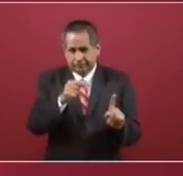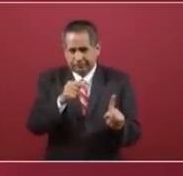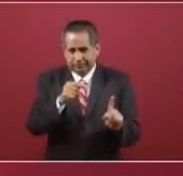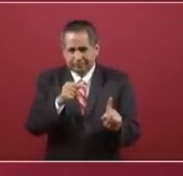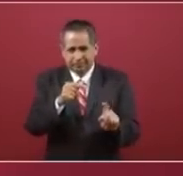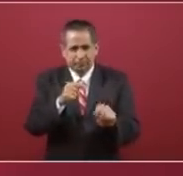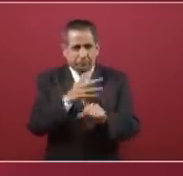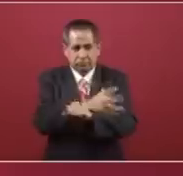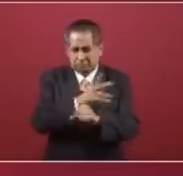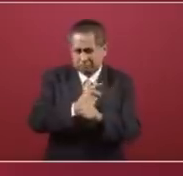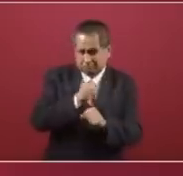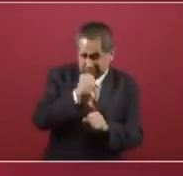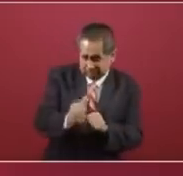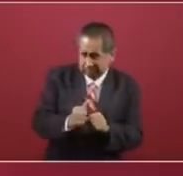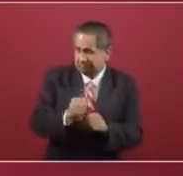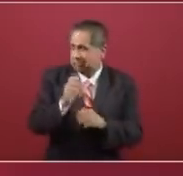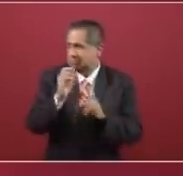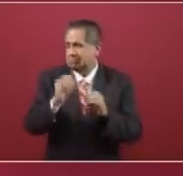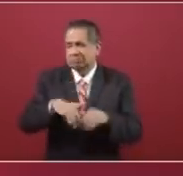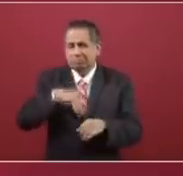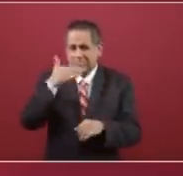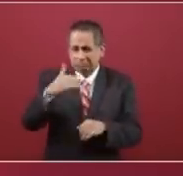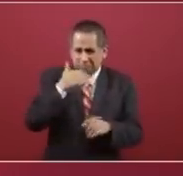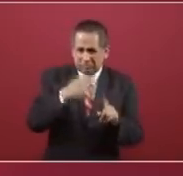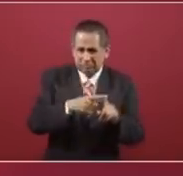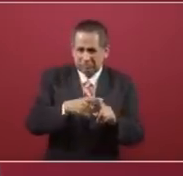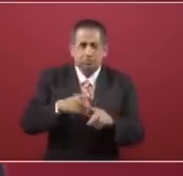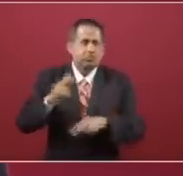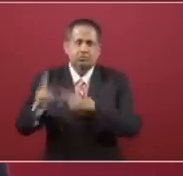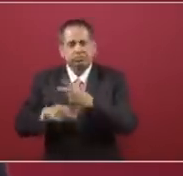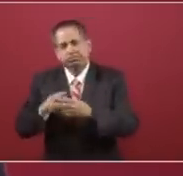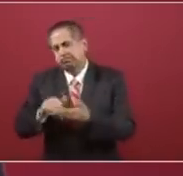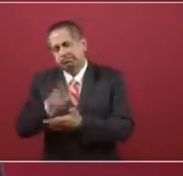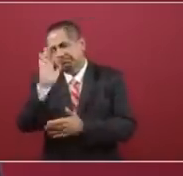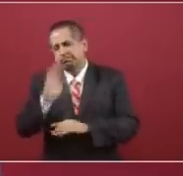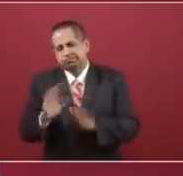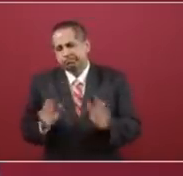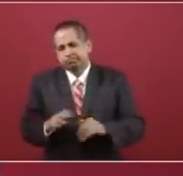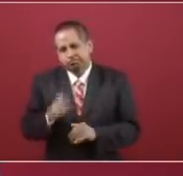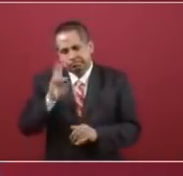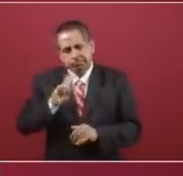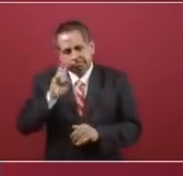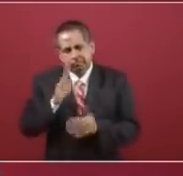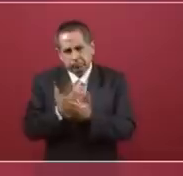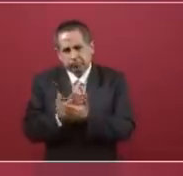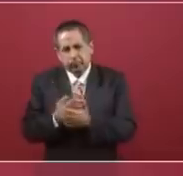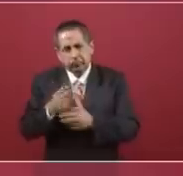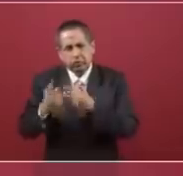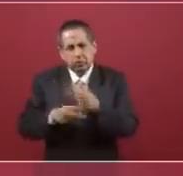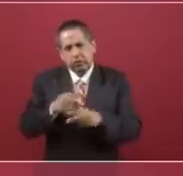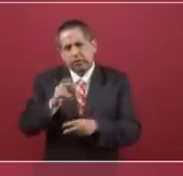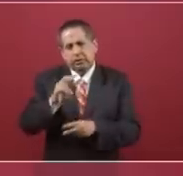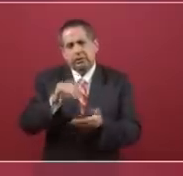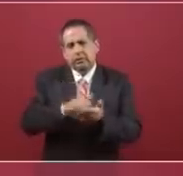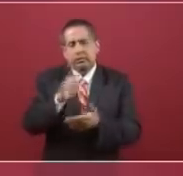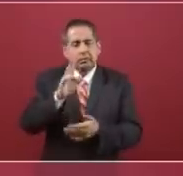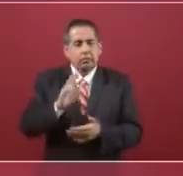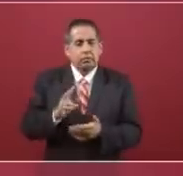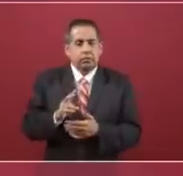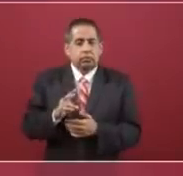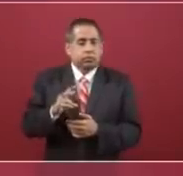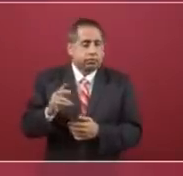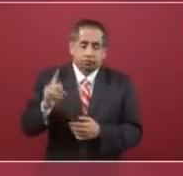deshonesta, corrupta, pues entonces sí, no. Entonces, ahí sí. Yo creo que la